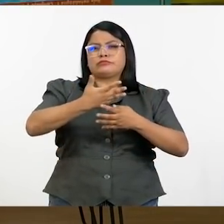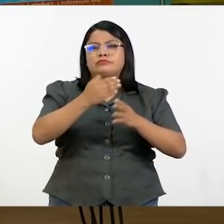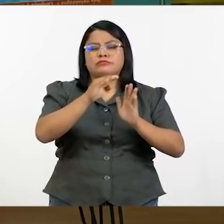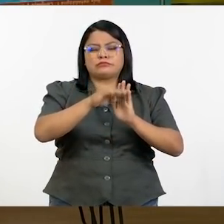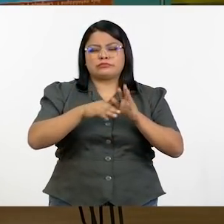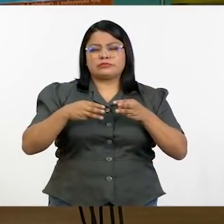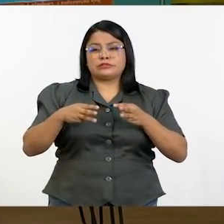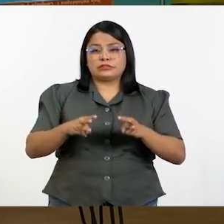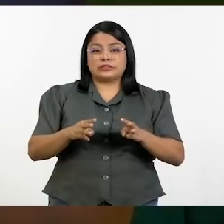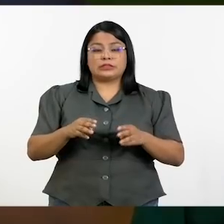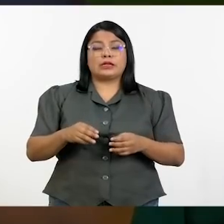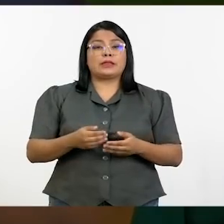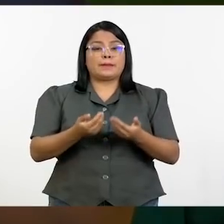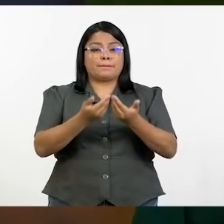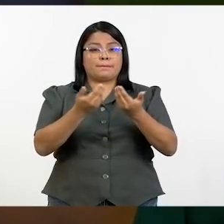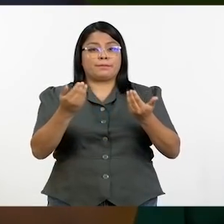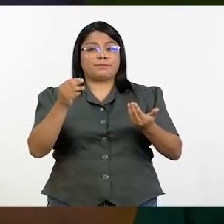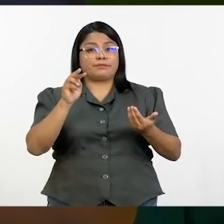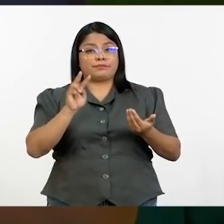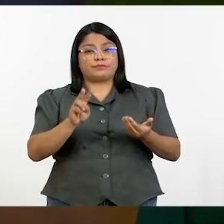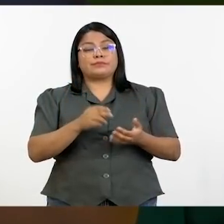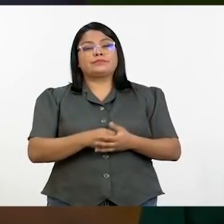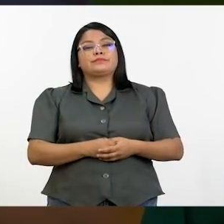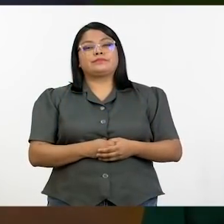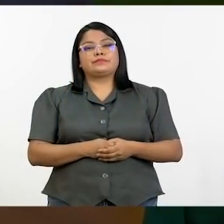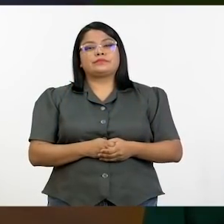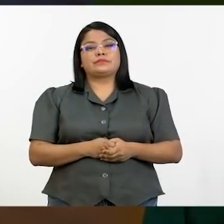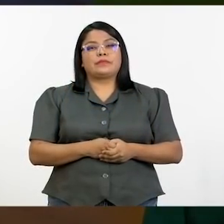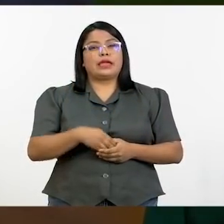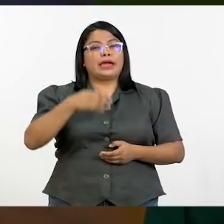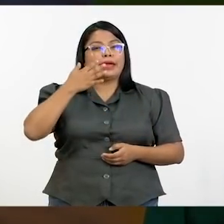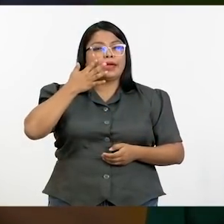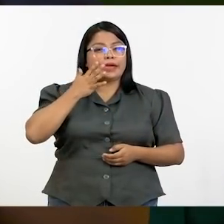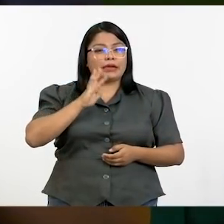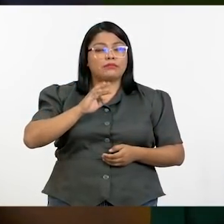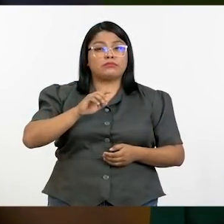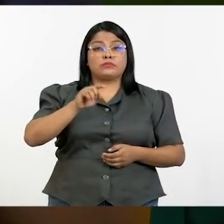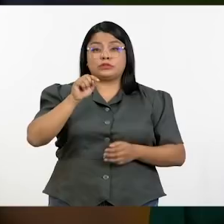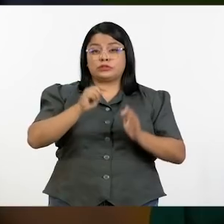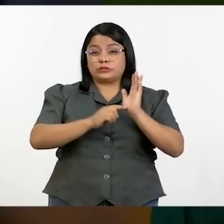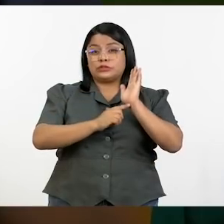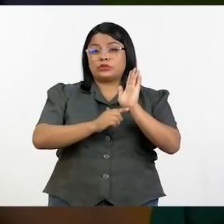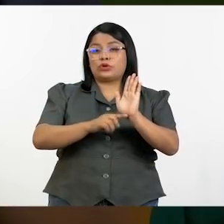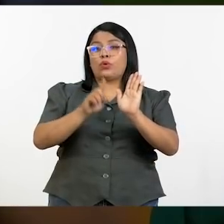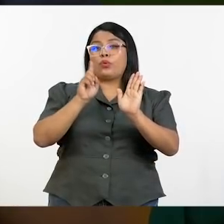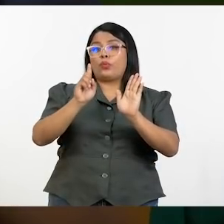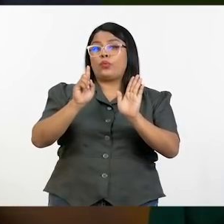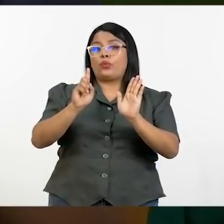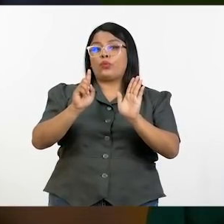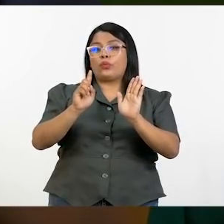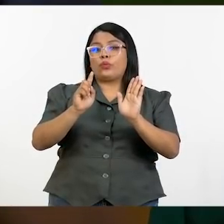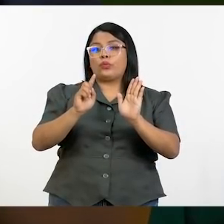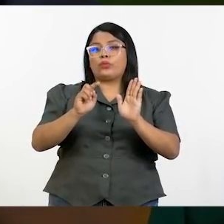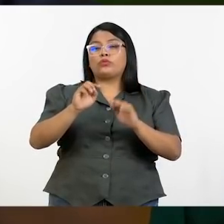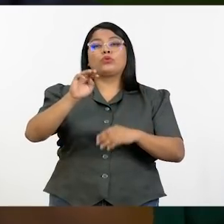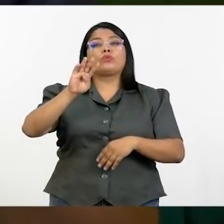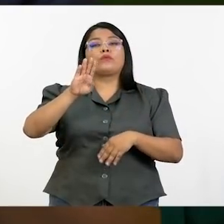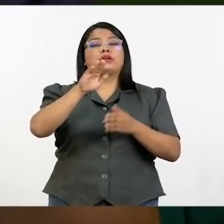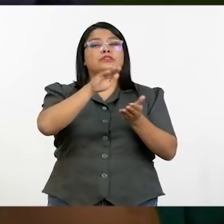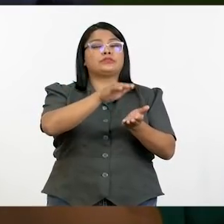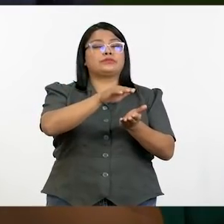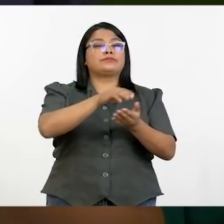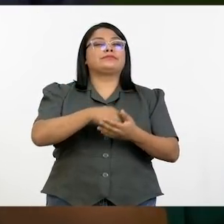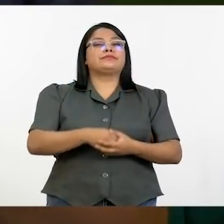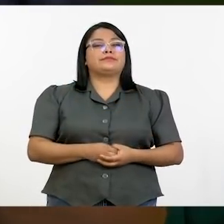estas guías metodológicas están divididas en 2 tomos. Este, por ejemplo, es el tomo 1 y contiene las primeras